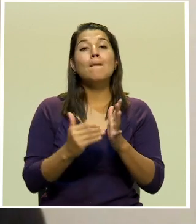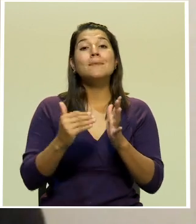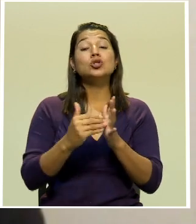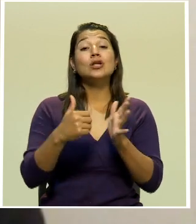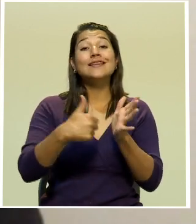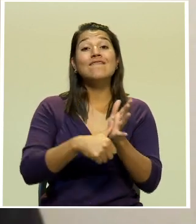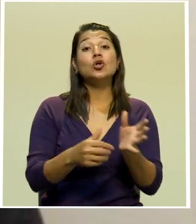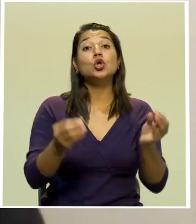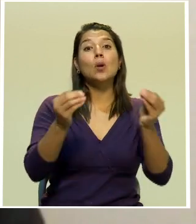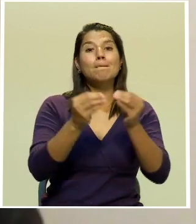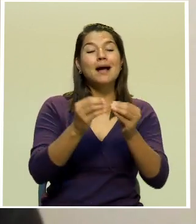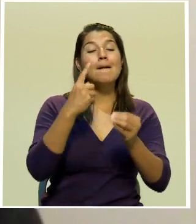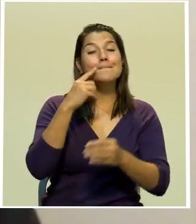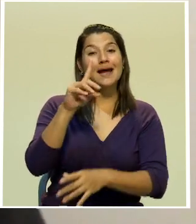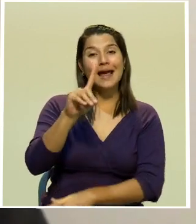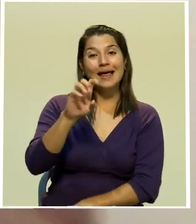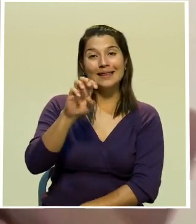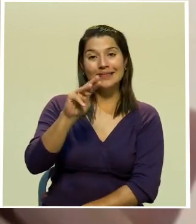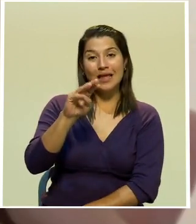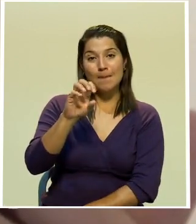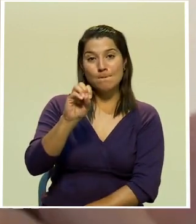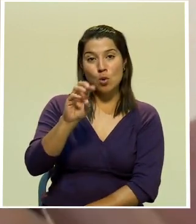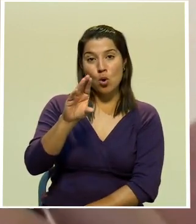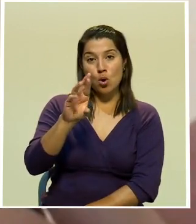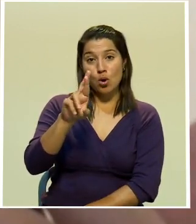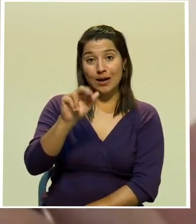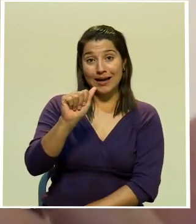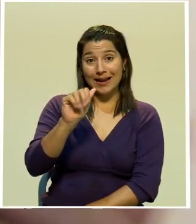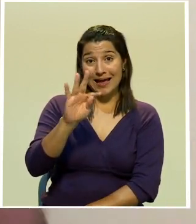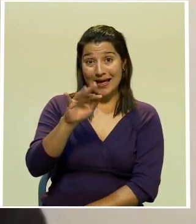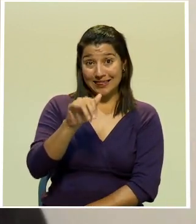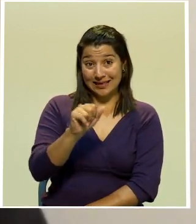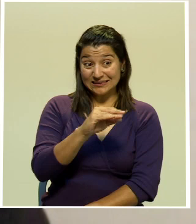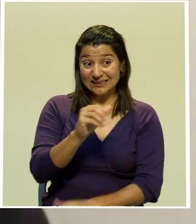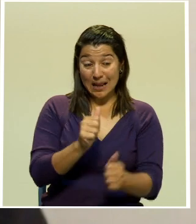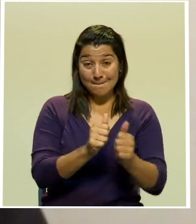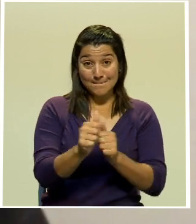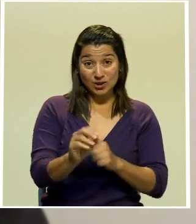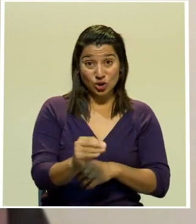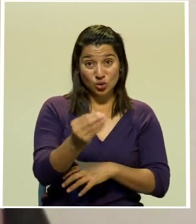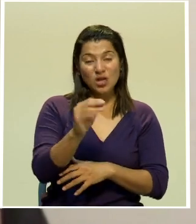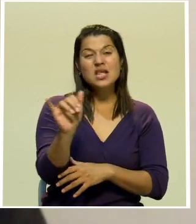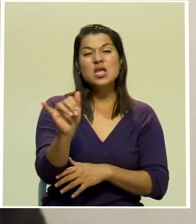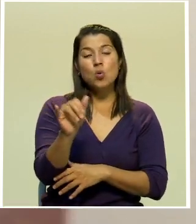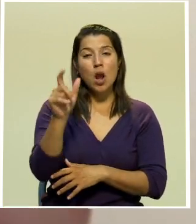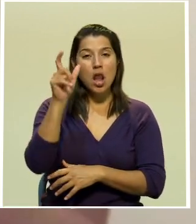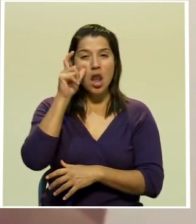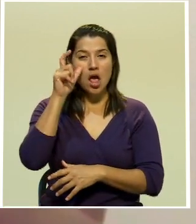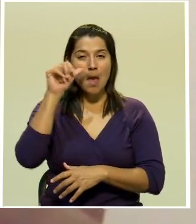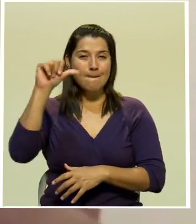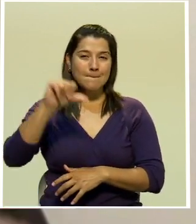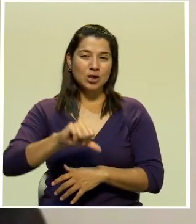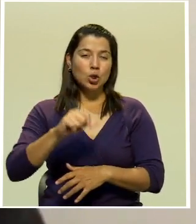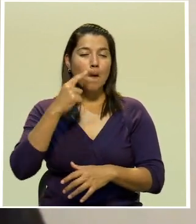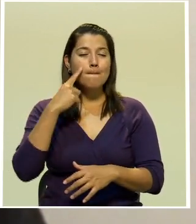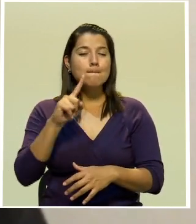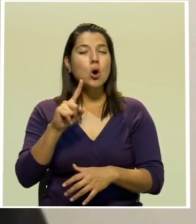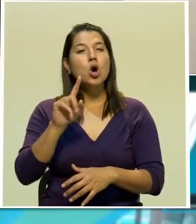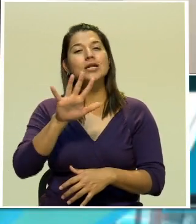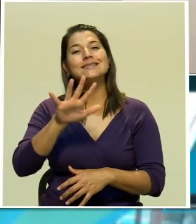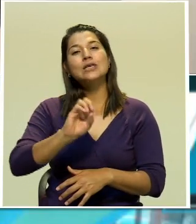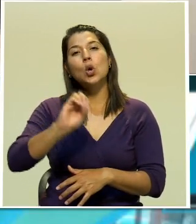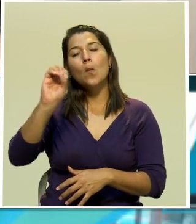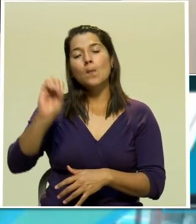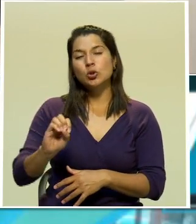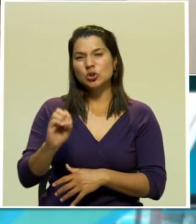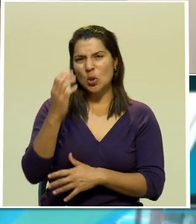de esos votantes fueron personas jóvenes. Aún así, Joe Biden perdió el estado de Texas por casi 5 puntos porcentuales, y eso fue producto